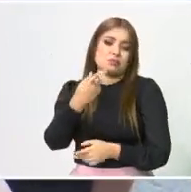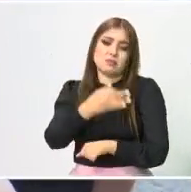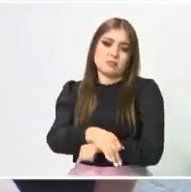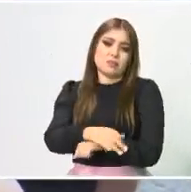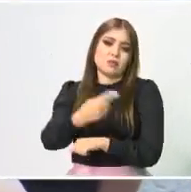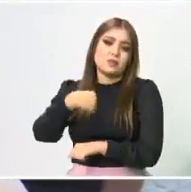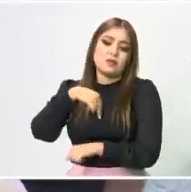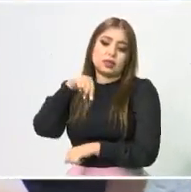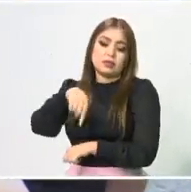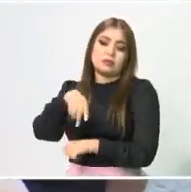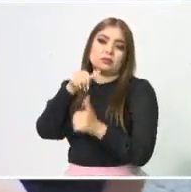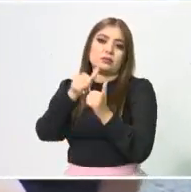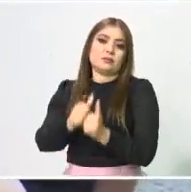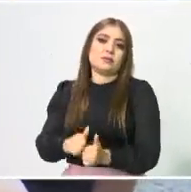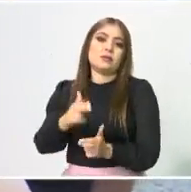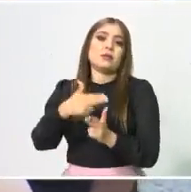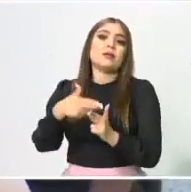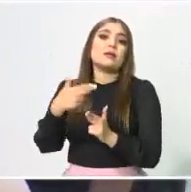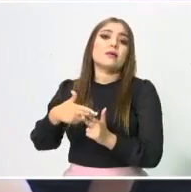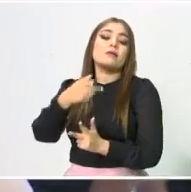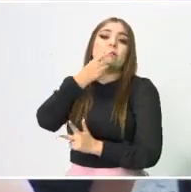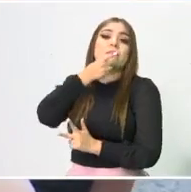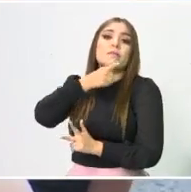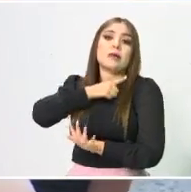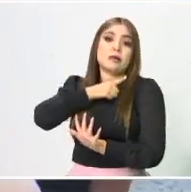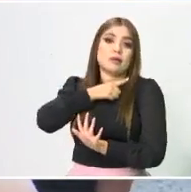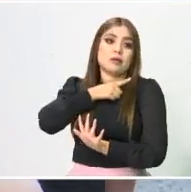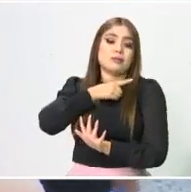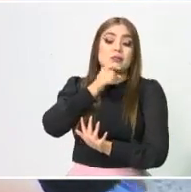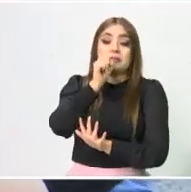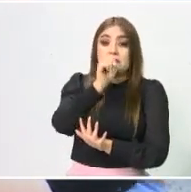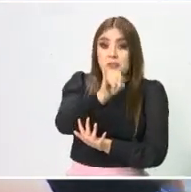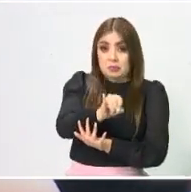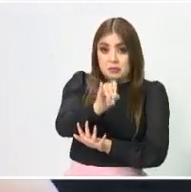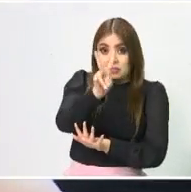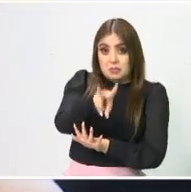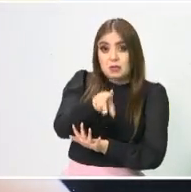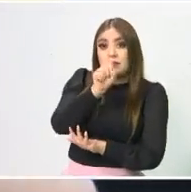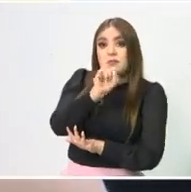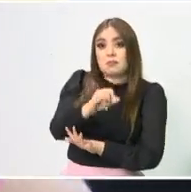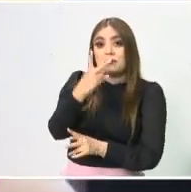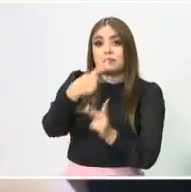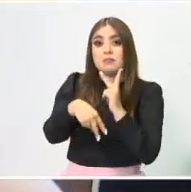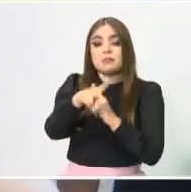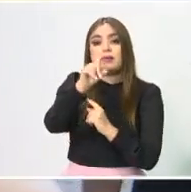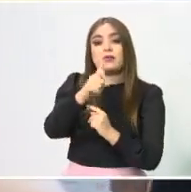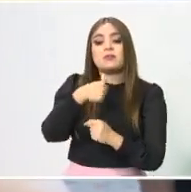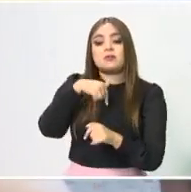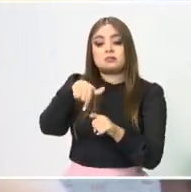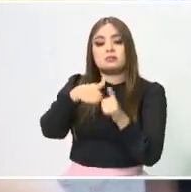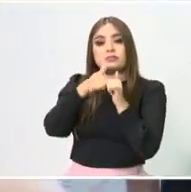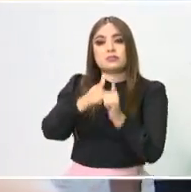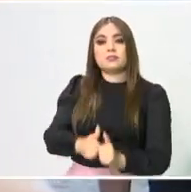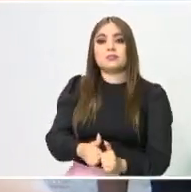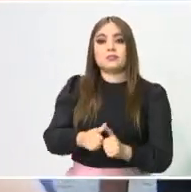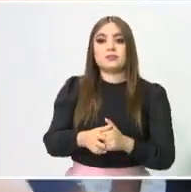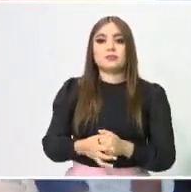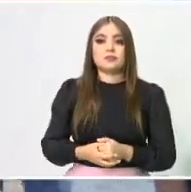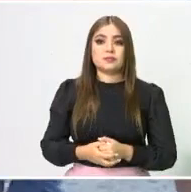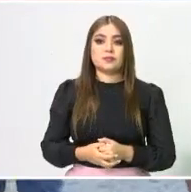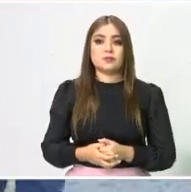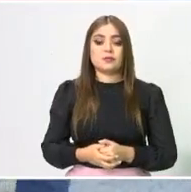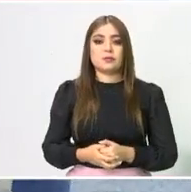vamos a quitar hasta que ya nos digan una certeza de que sí nos va a llegar. Aquí nos vamos a quedar. Okay.